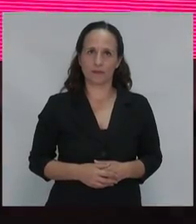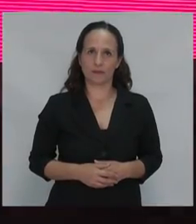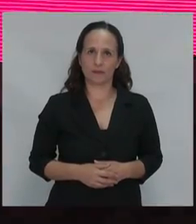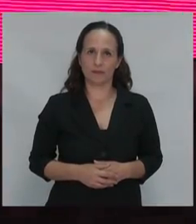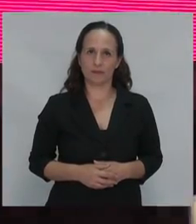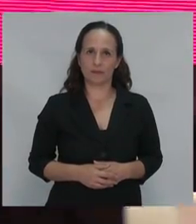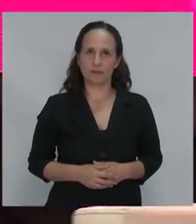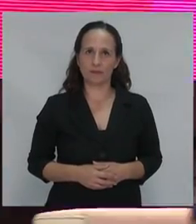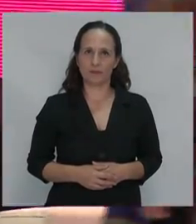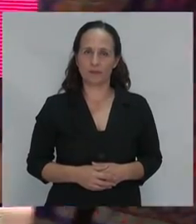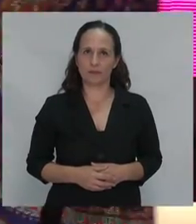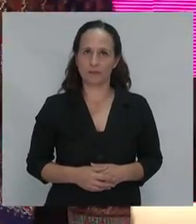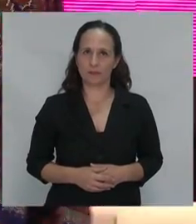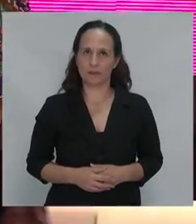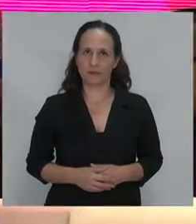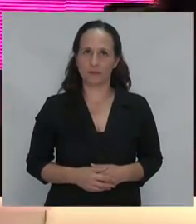esta es